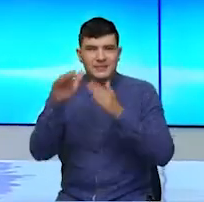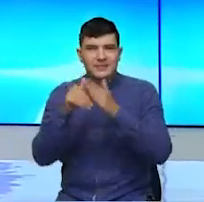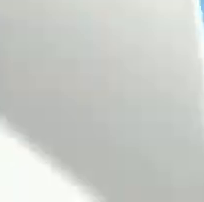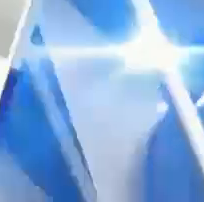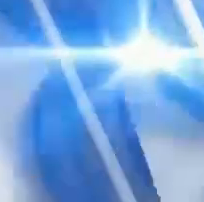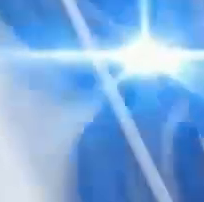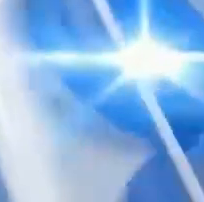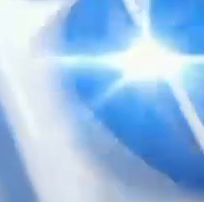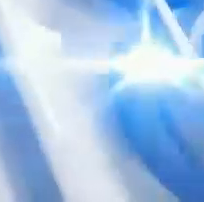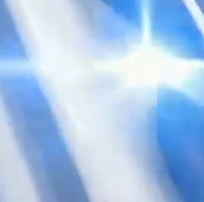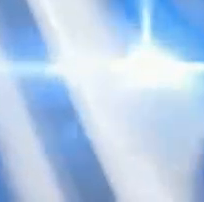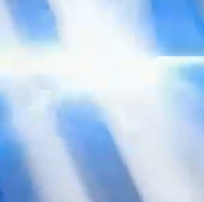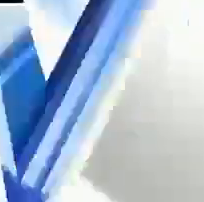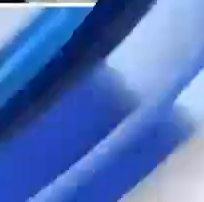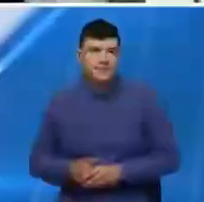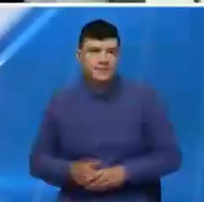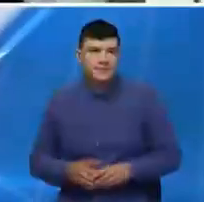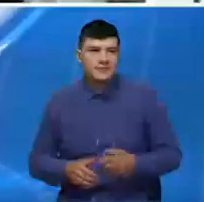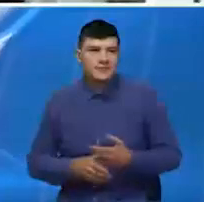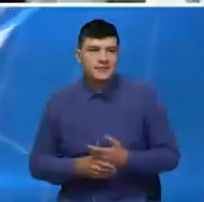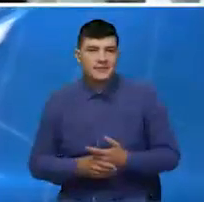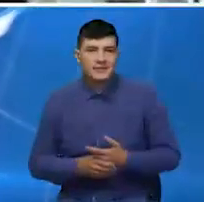Adelante.